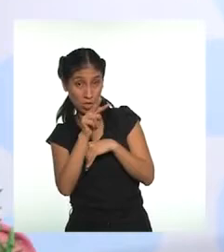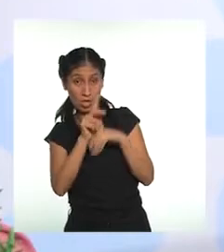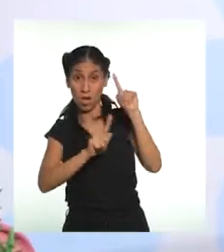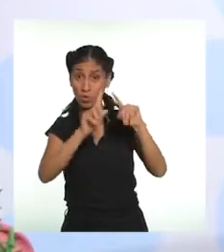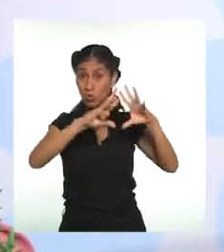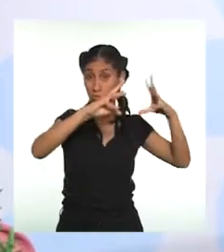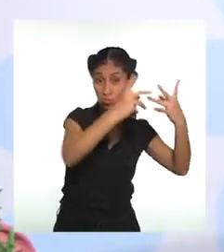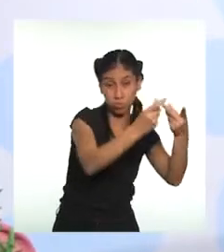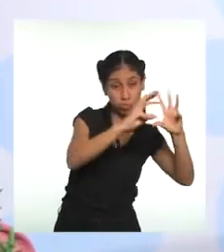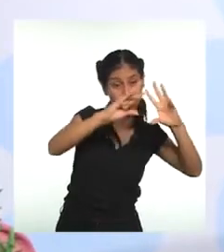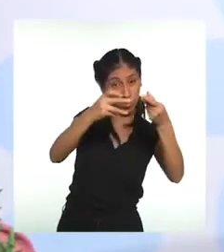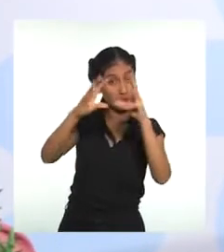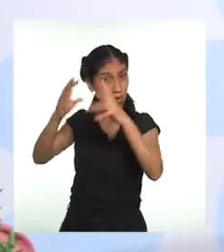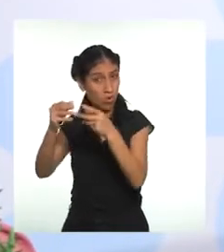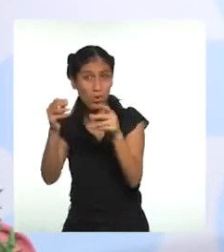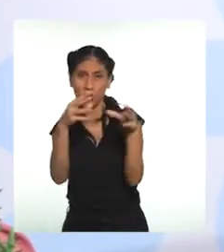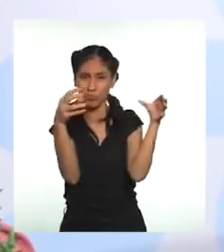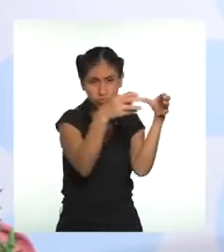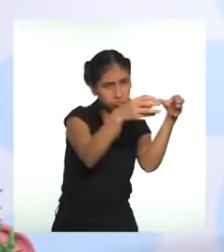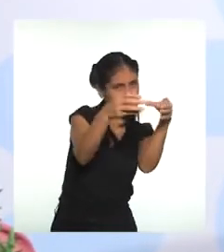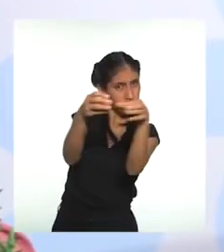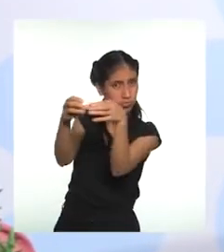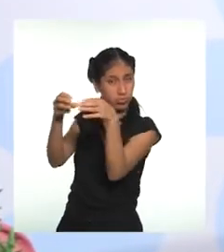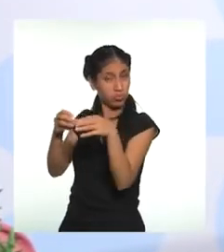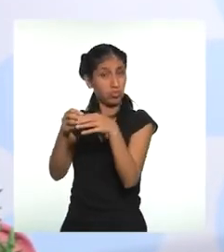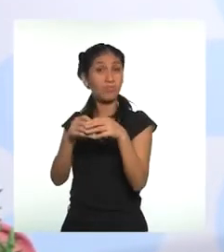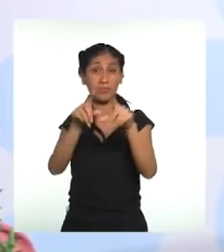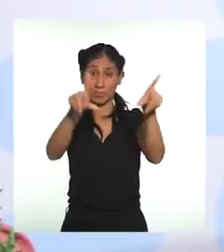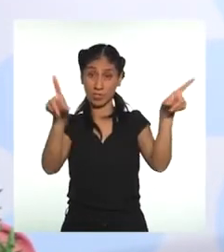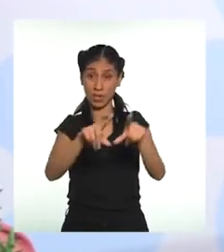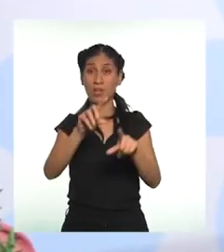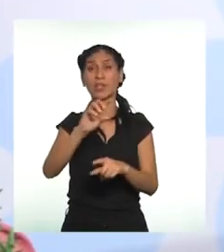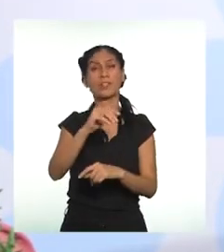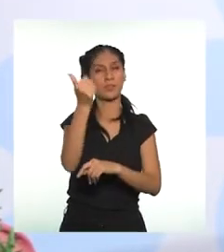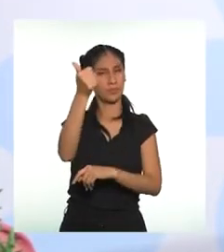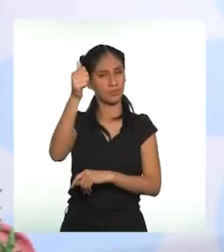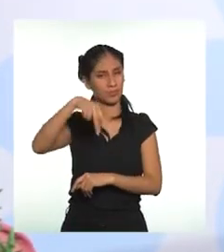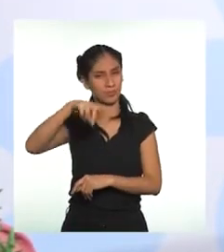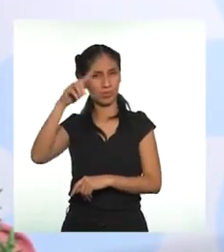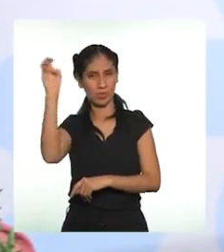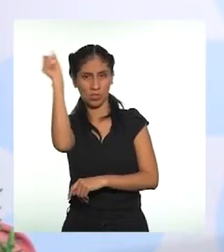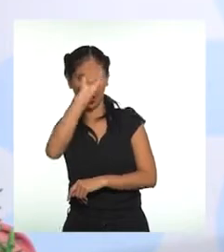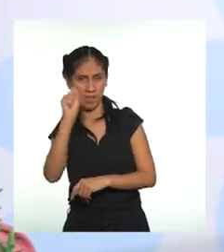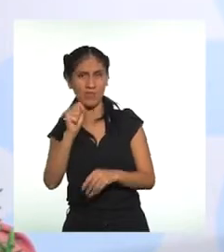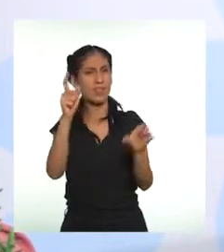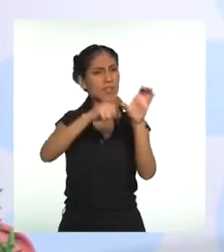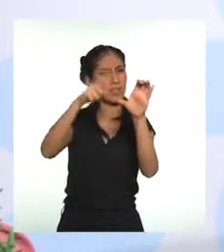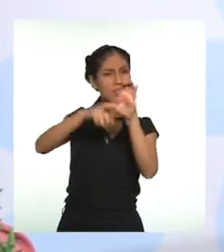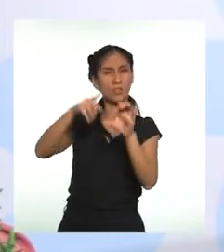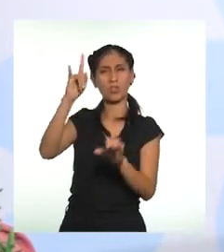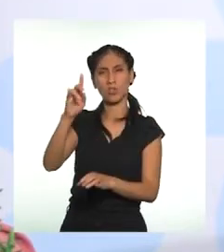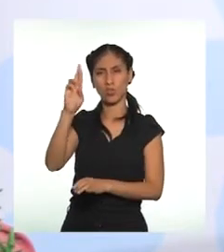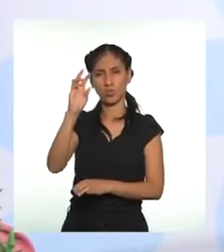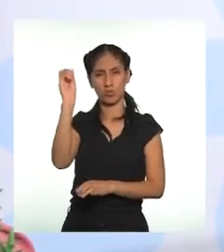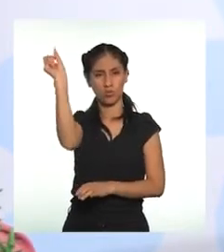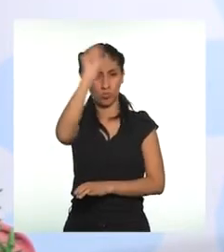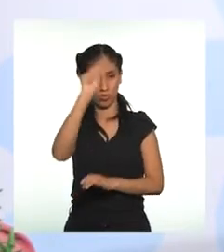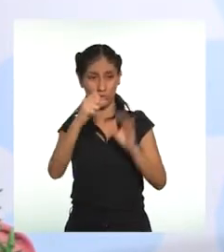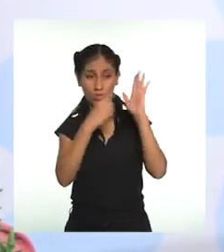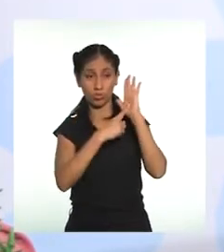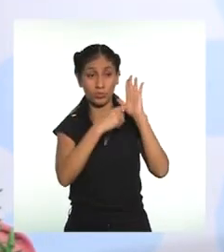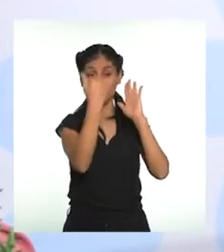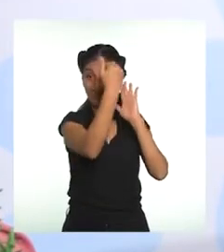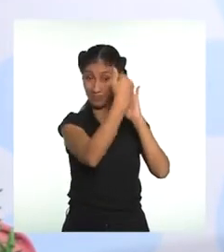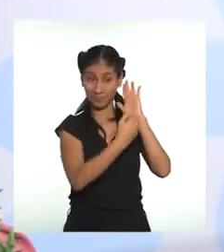encontrar comunidades de poblaciones indígenas u originarias. En los Andes están ubicados los Uros,